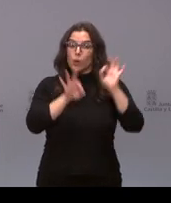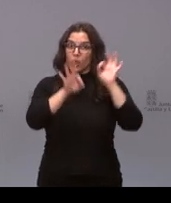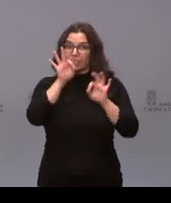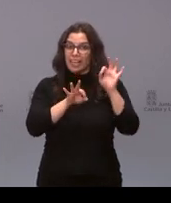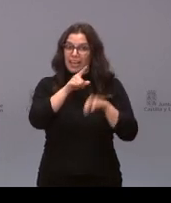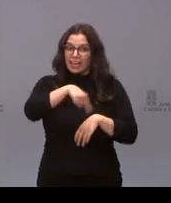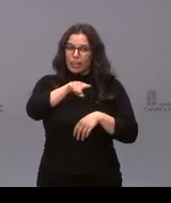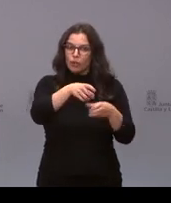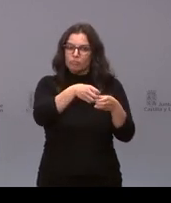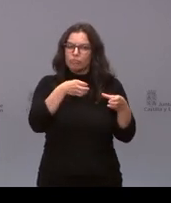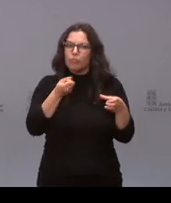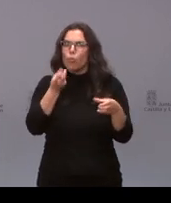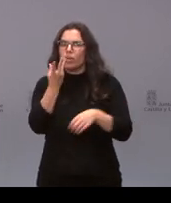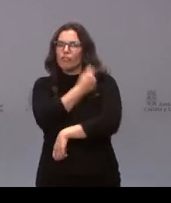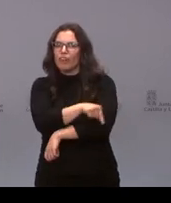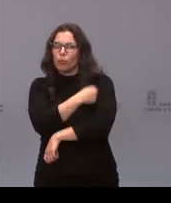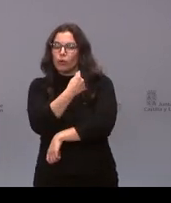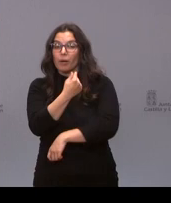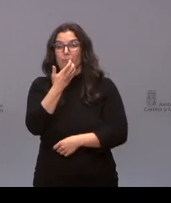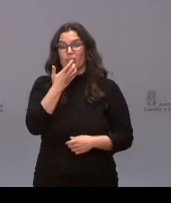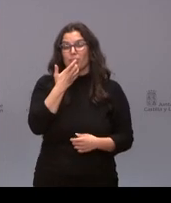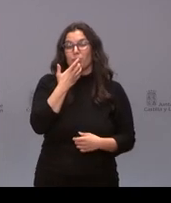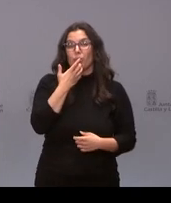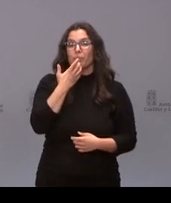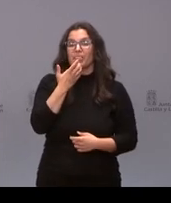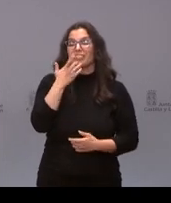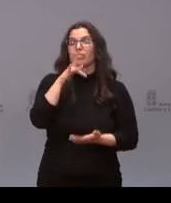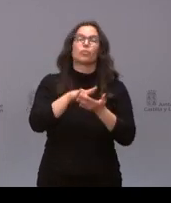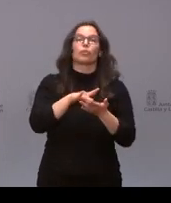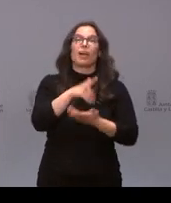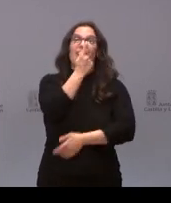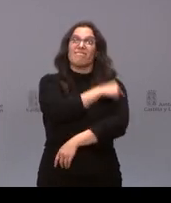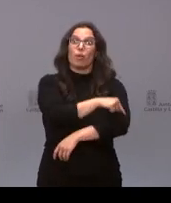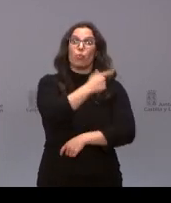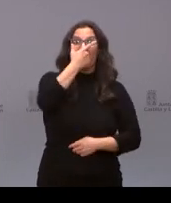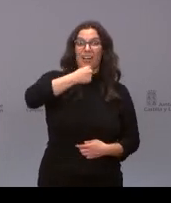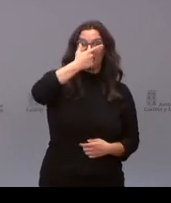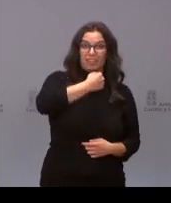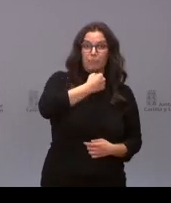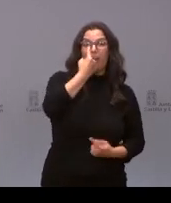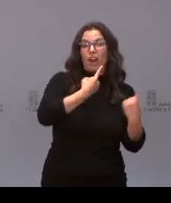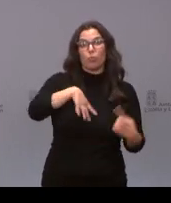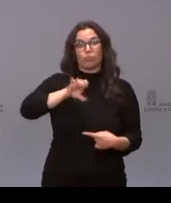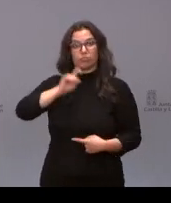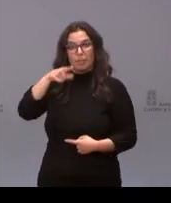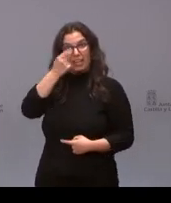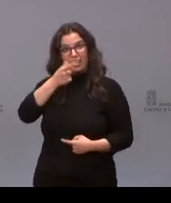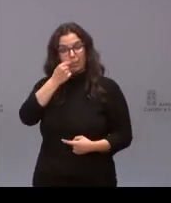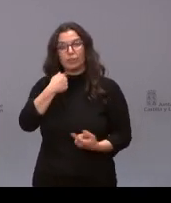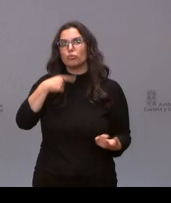siempre y por ejemplo los de la gripe parte de la población que está vacunada que padece la enfermedad no sé si hay datos ya